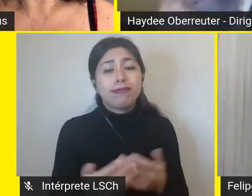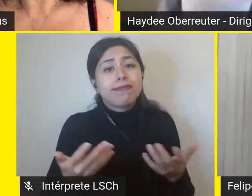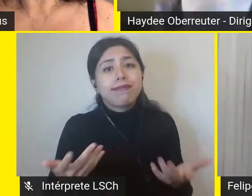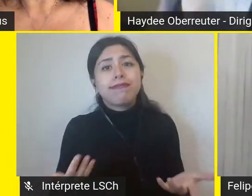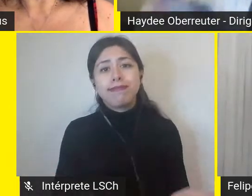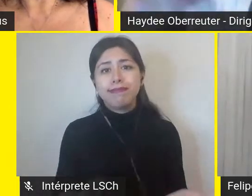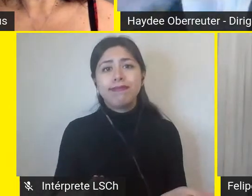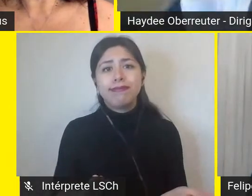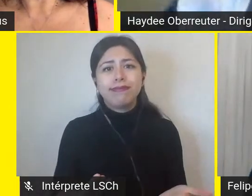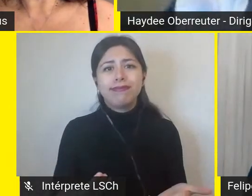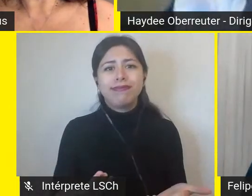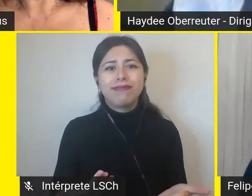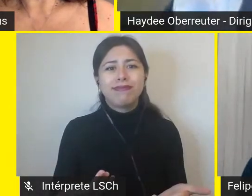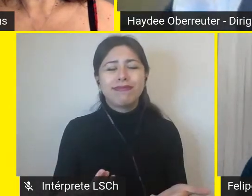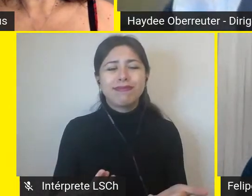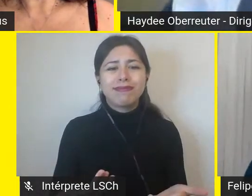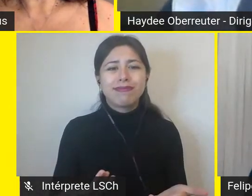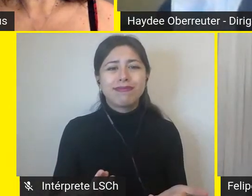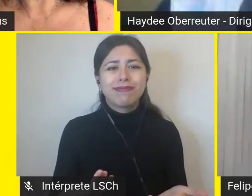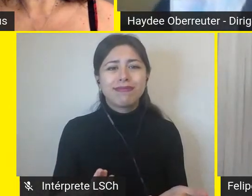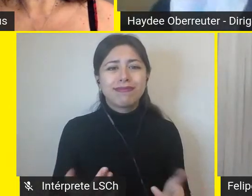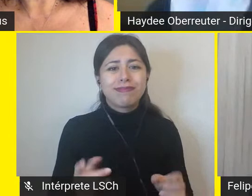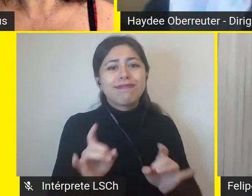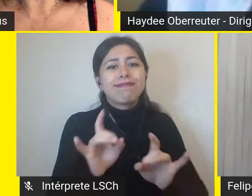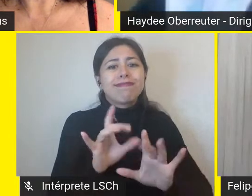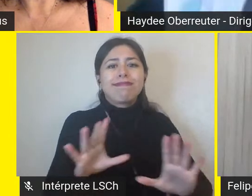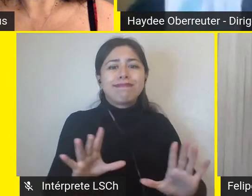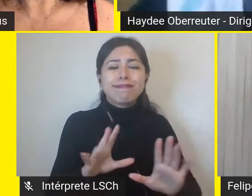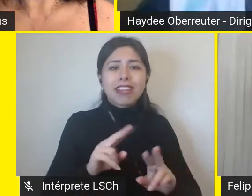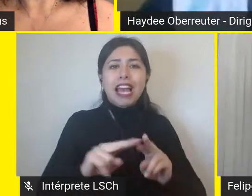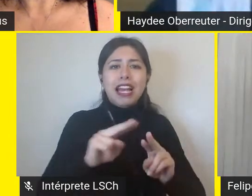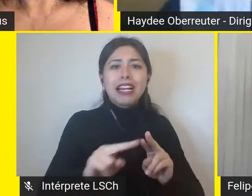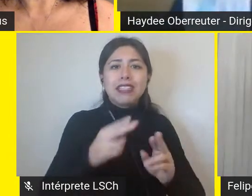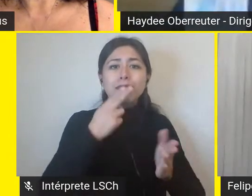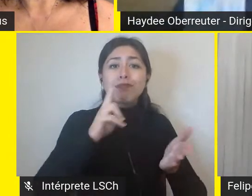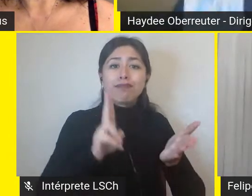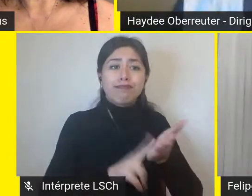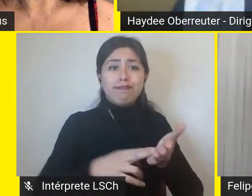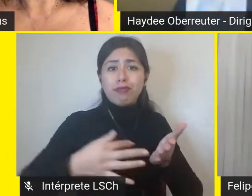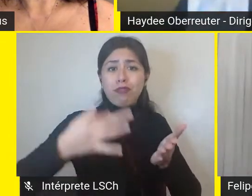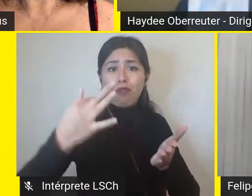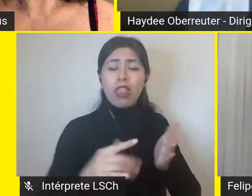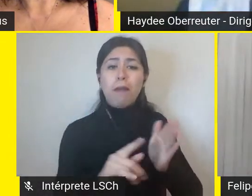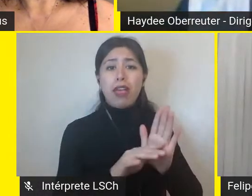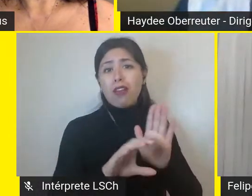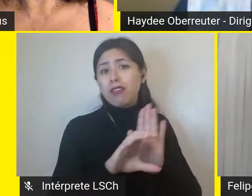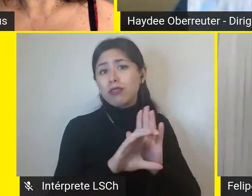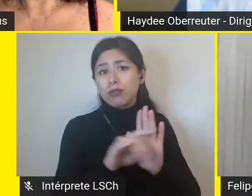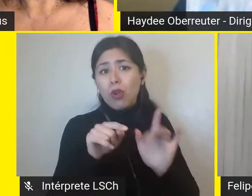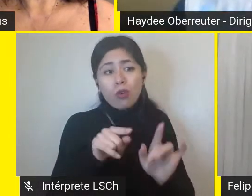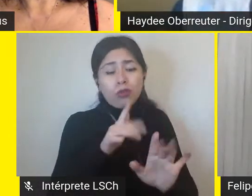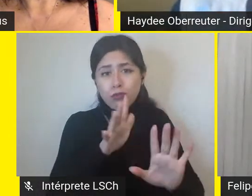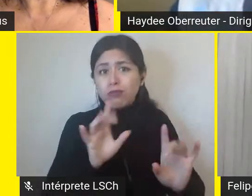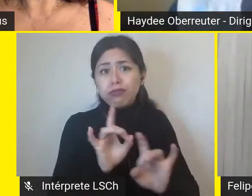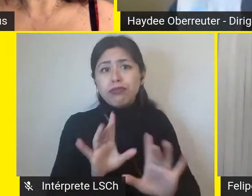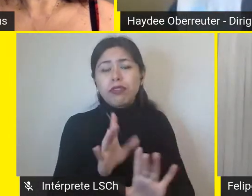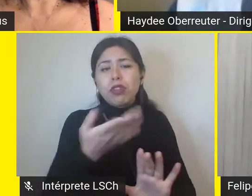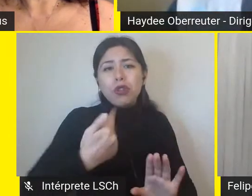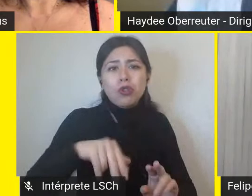por lo menos, al eventualmente diseñar una carta fundamental, bueno, pues, eventualmente, lo que hagamos